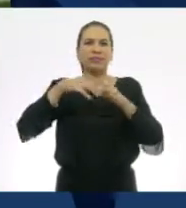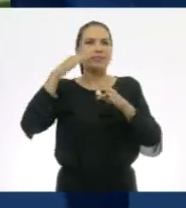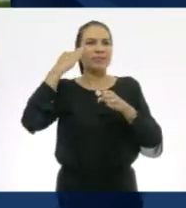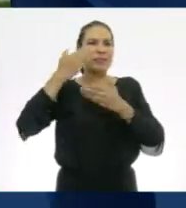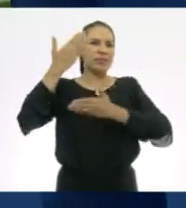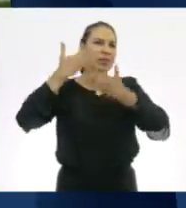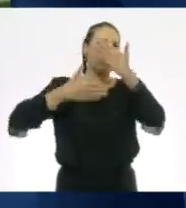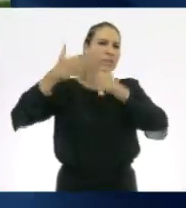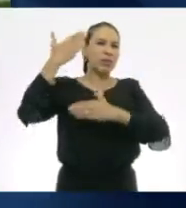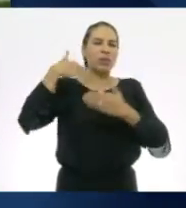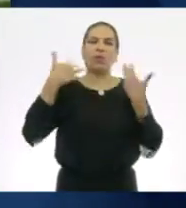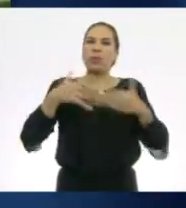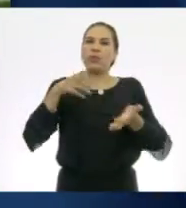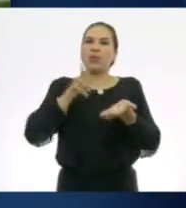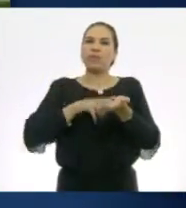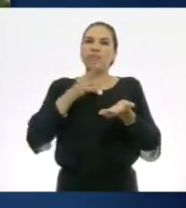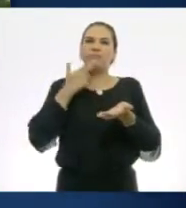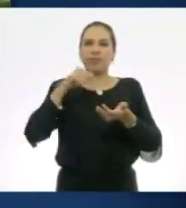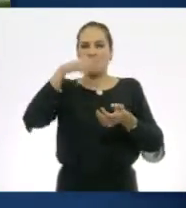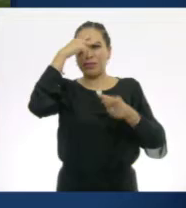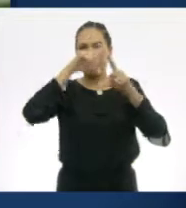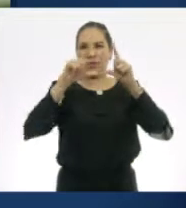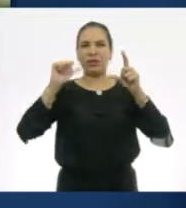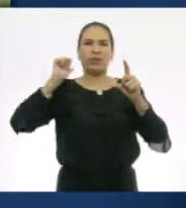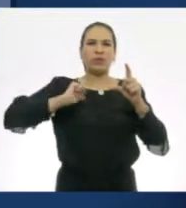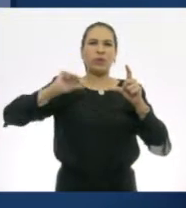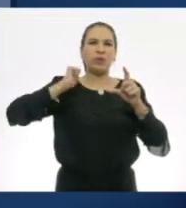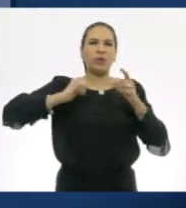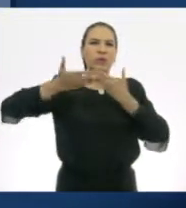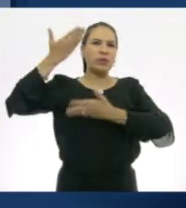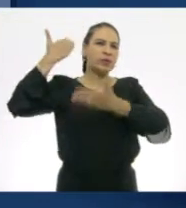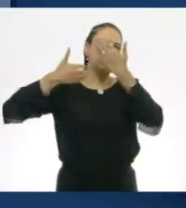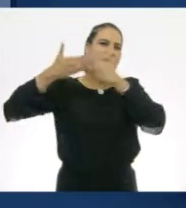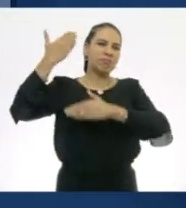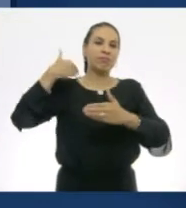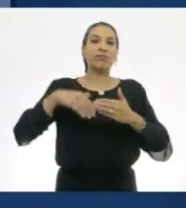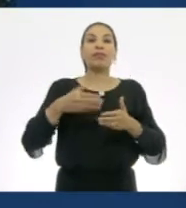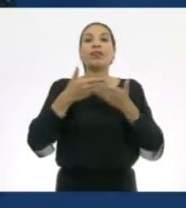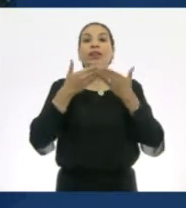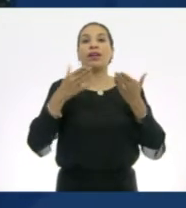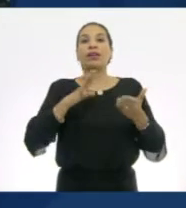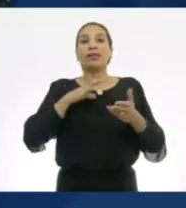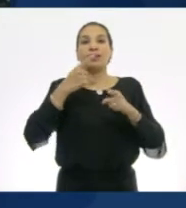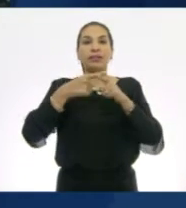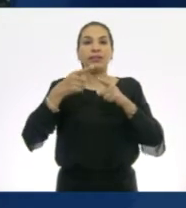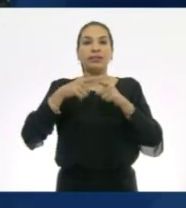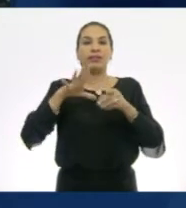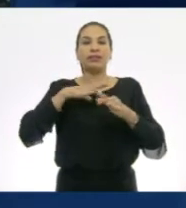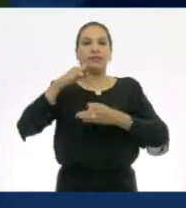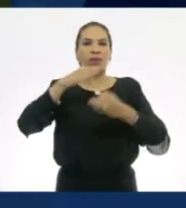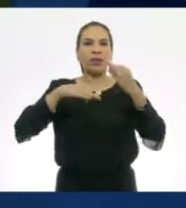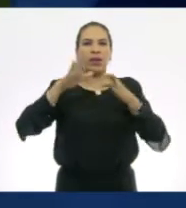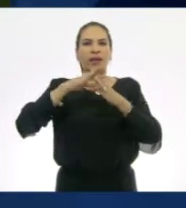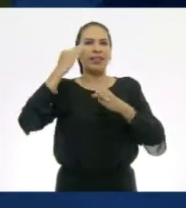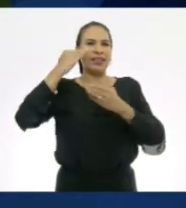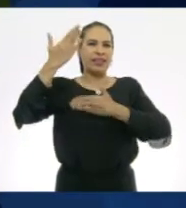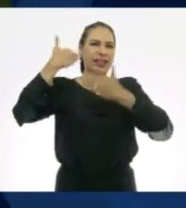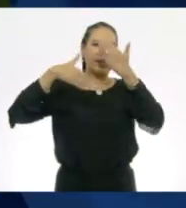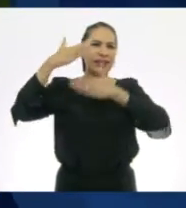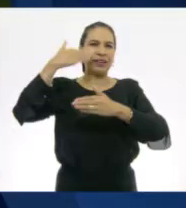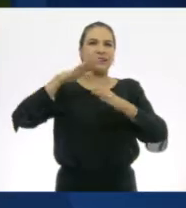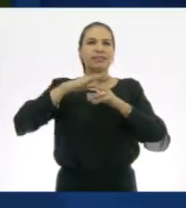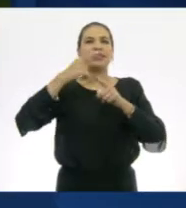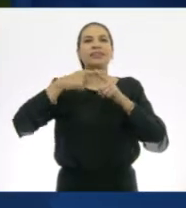dorada en el México prehistórico. Aún al pie de los volcanes de la cuenca central,